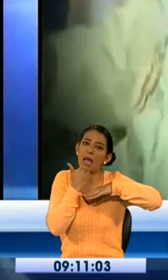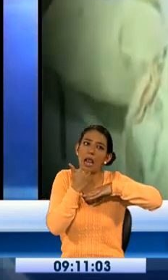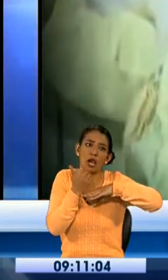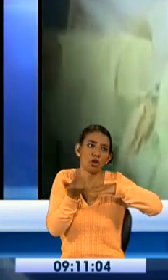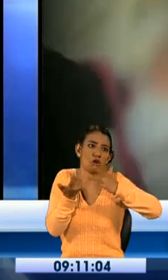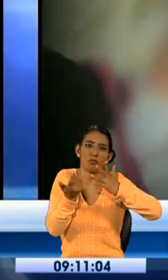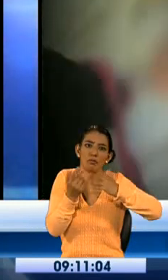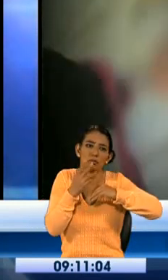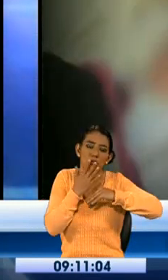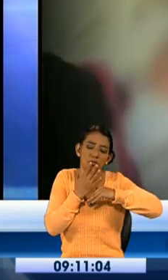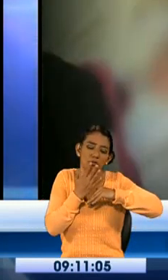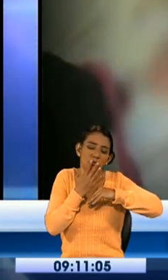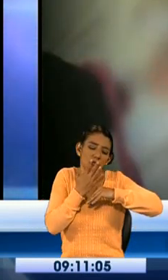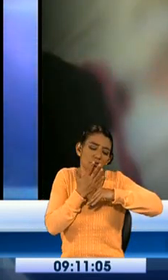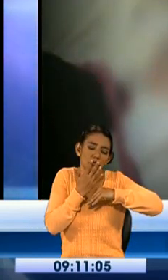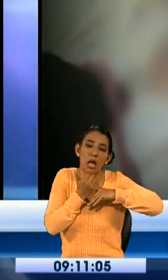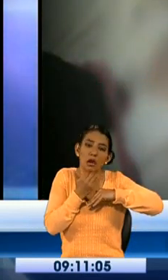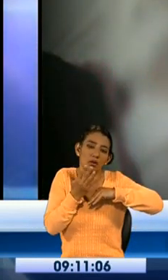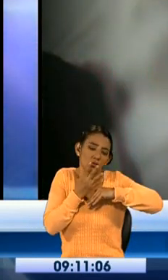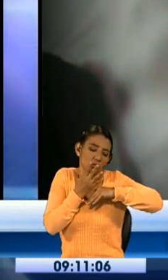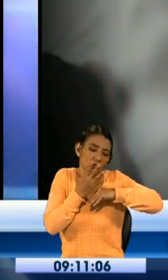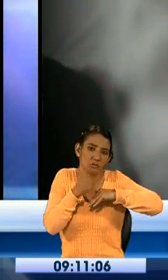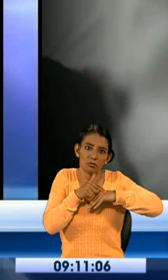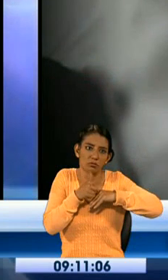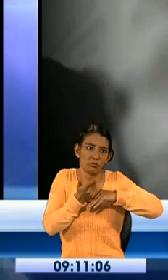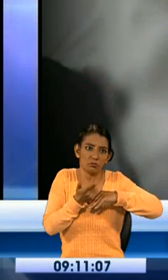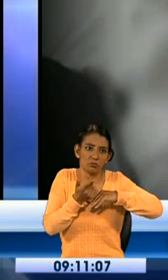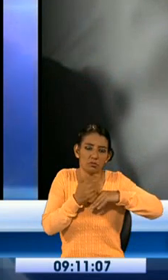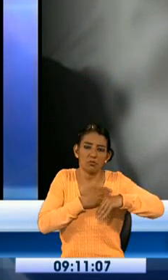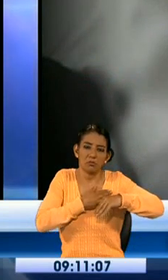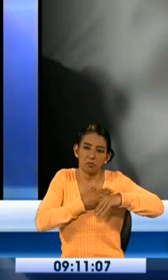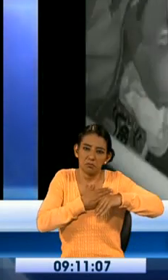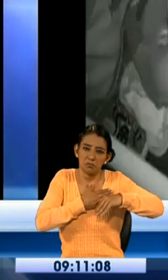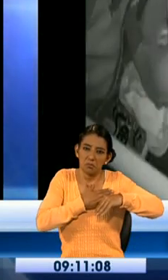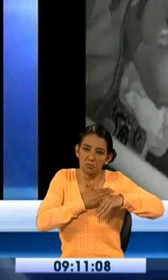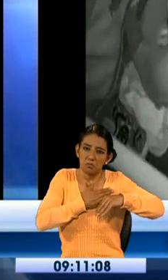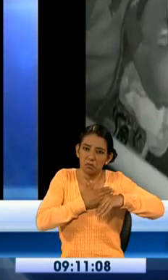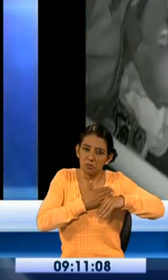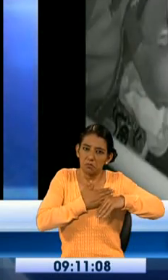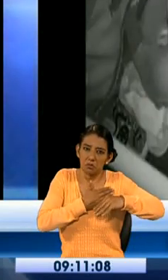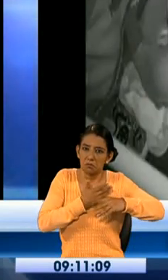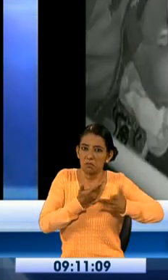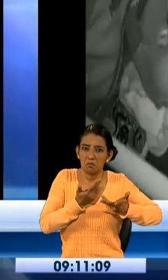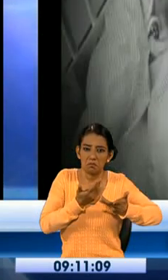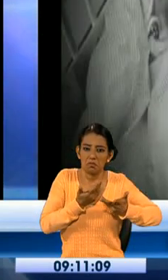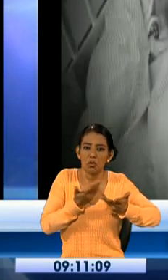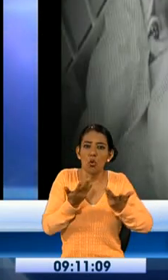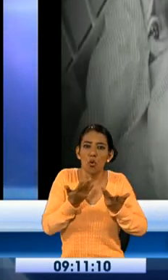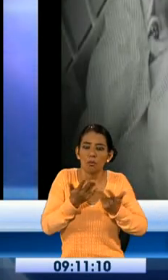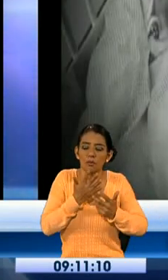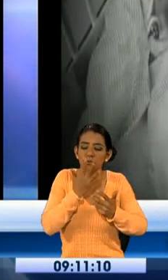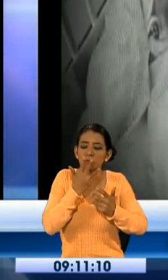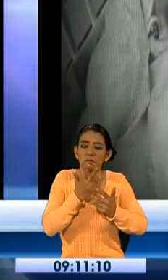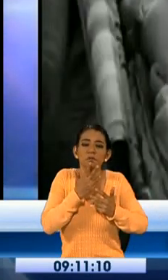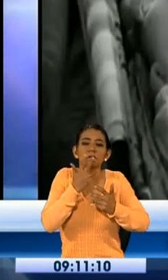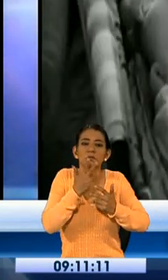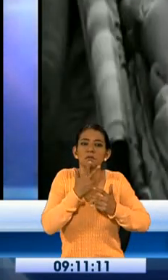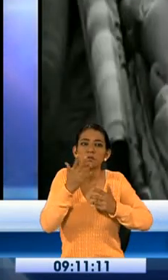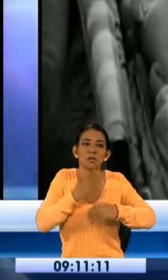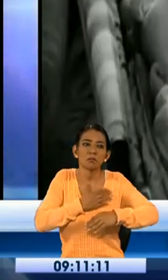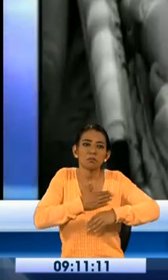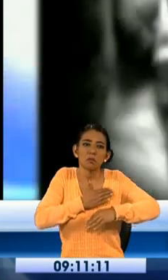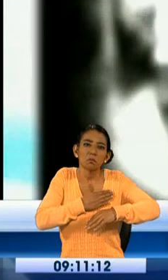cese de la respiración con alteraciones en la frecuencia cardíaca y en el ritmo respiratorio no